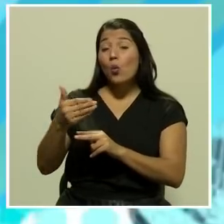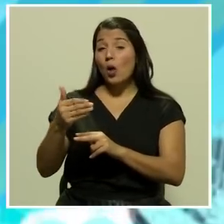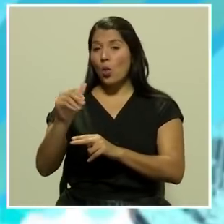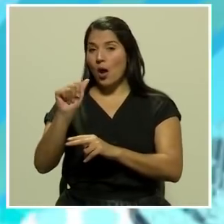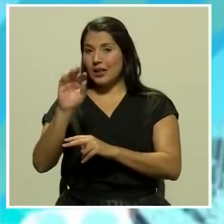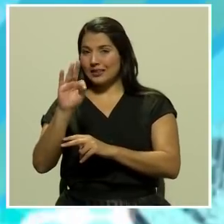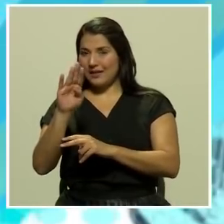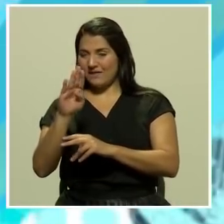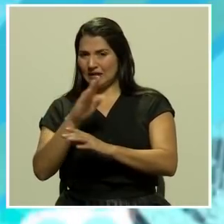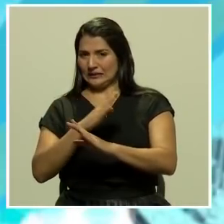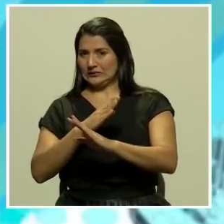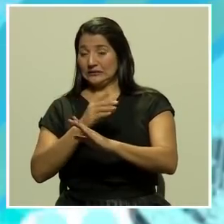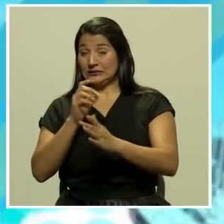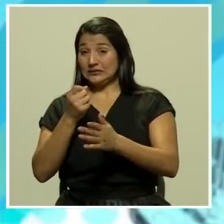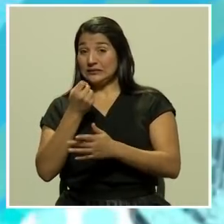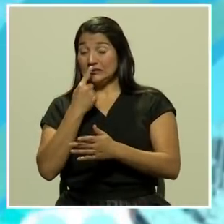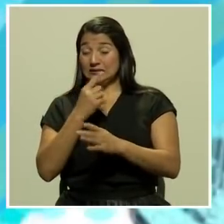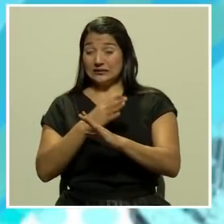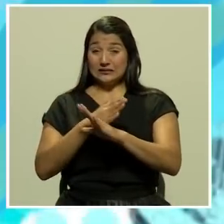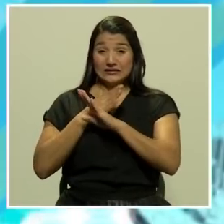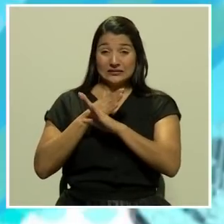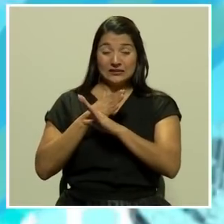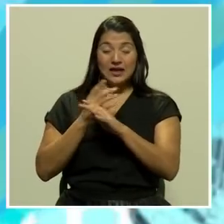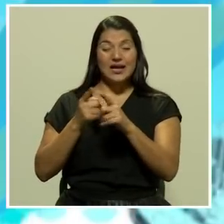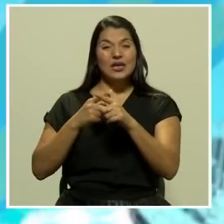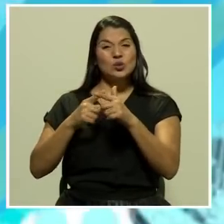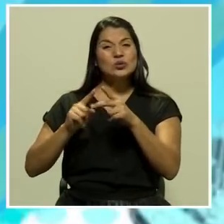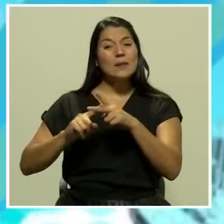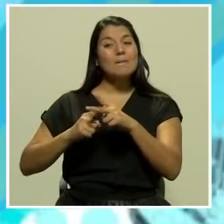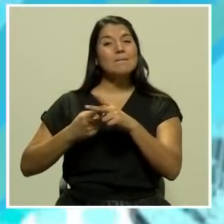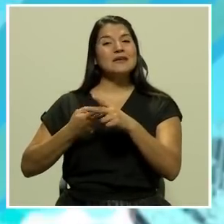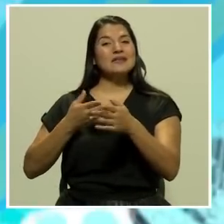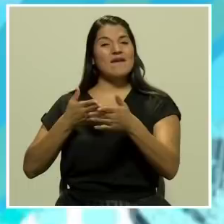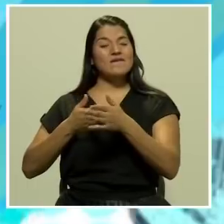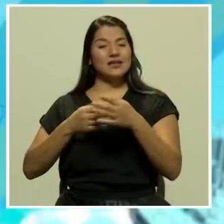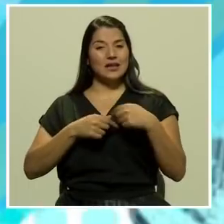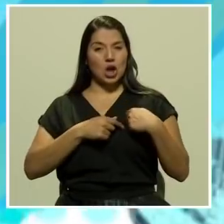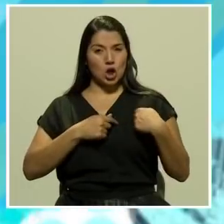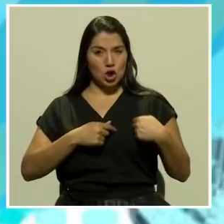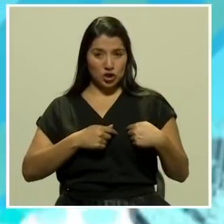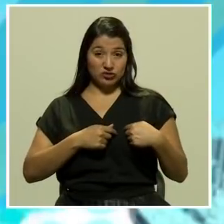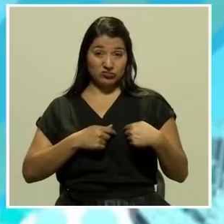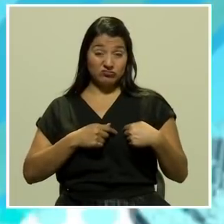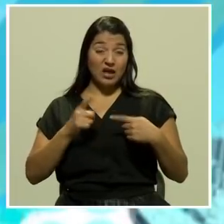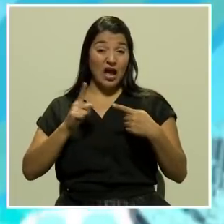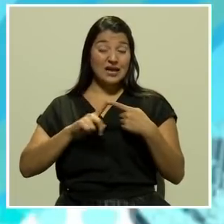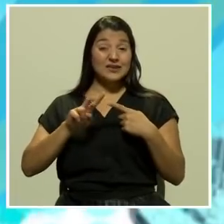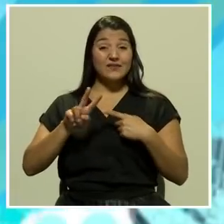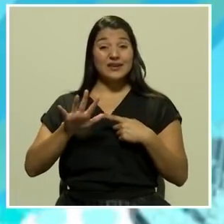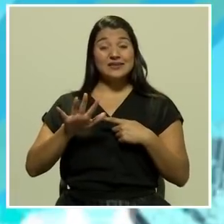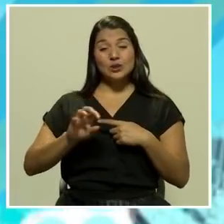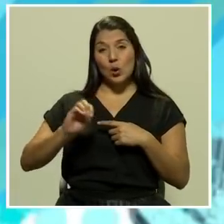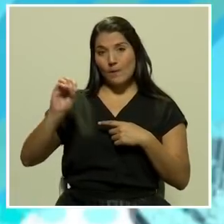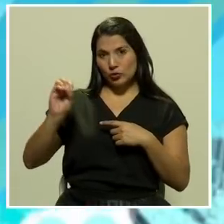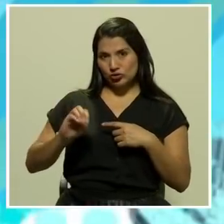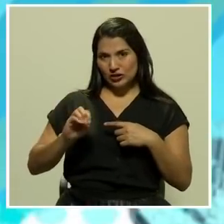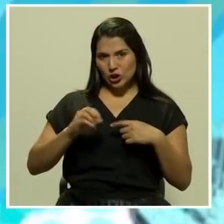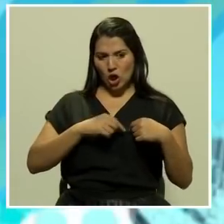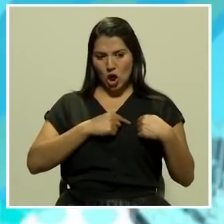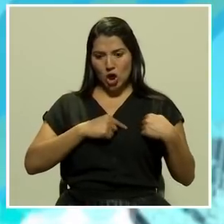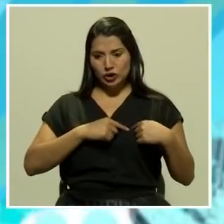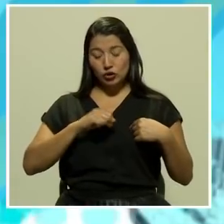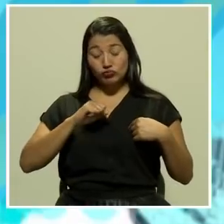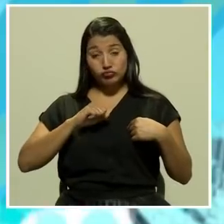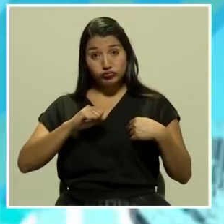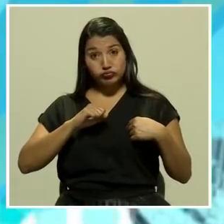la citromicina con esta cloroquina, da muchos problemas cardíacos, hasta el 35% de arritmia, lo cual